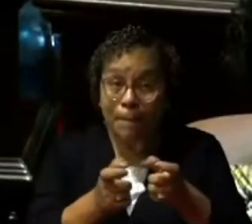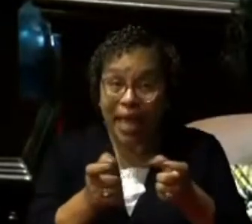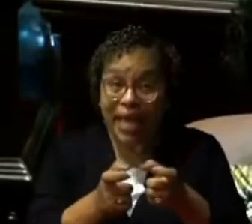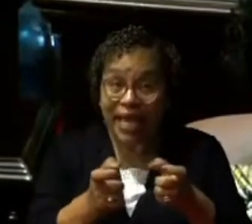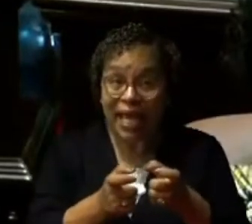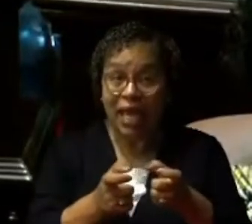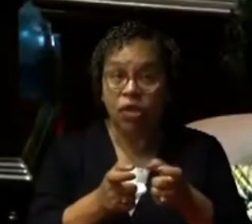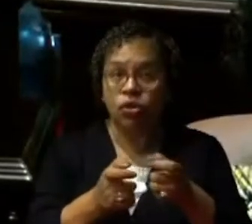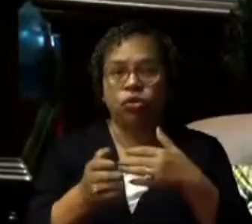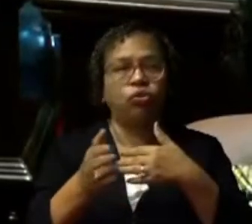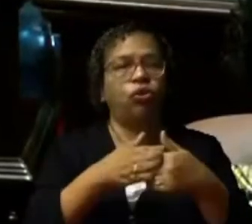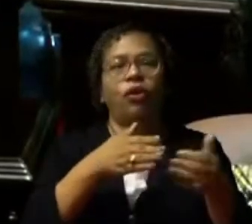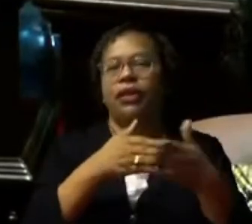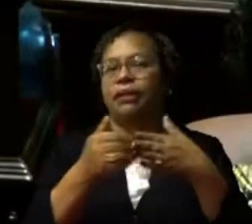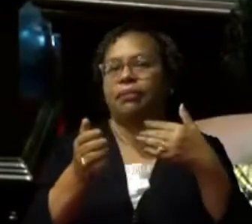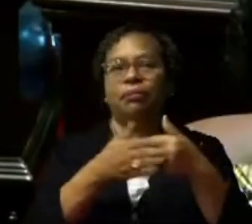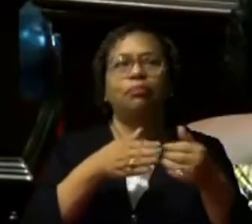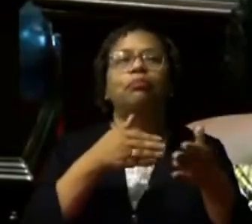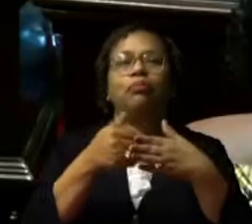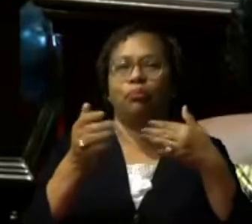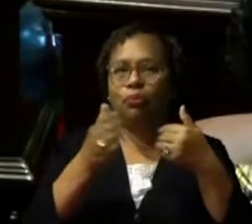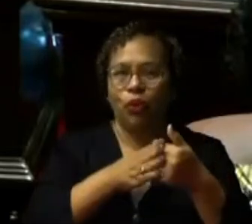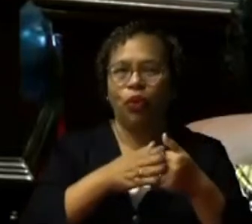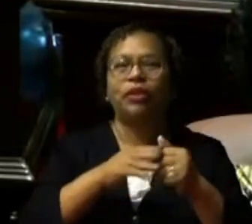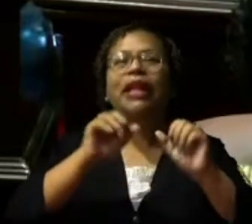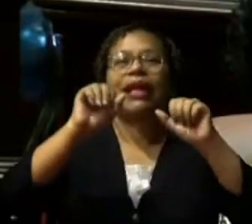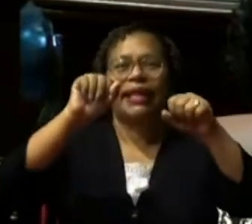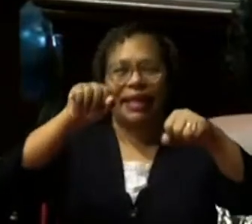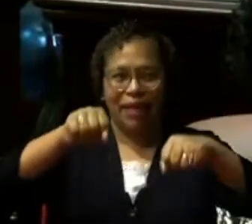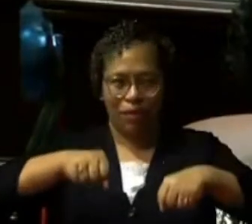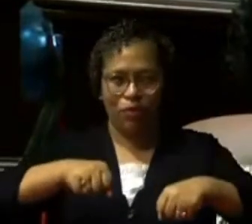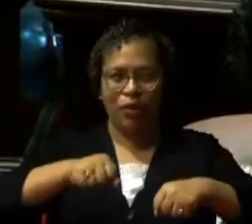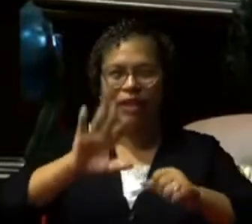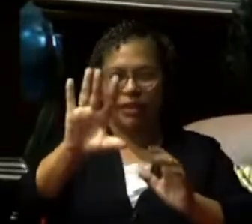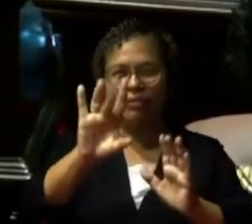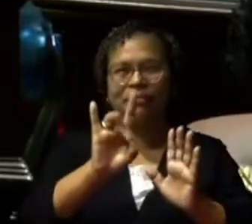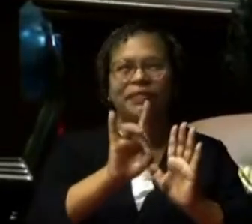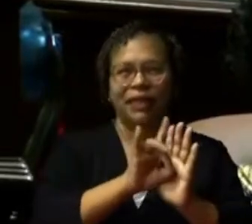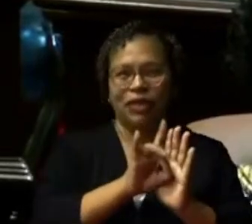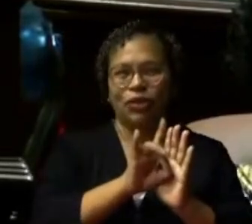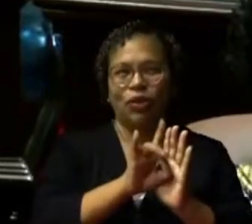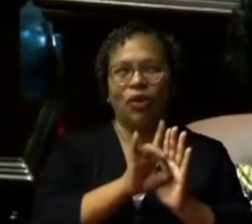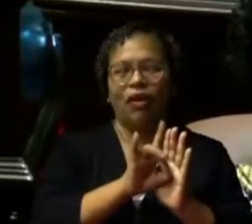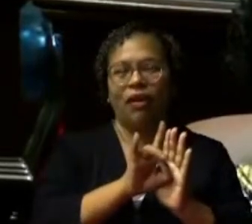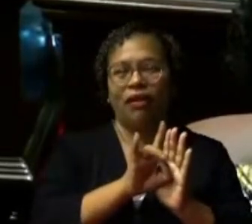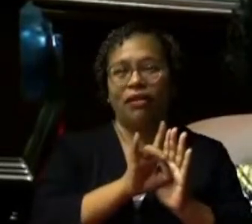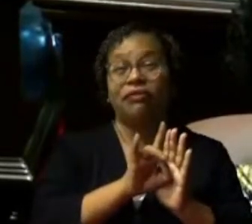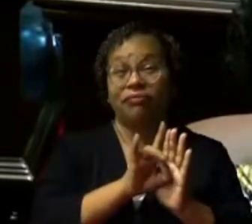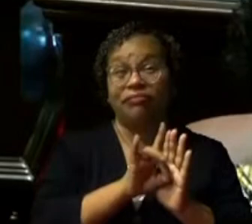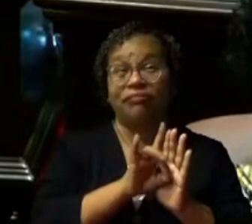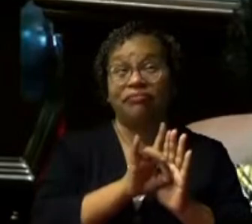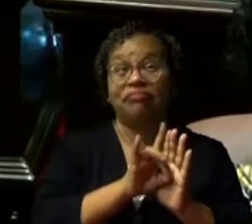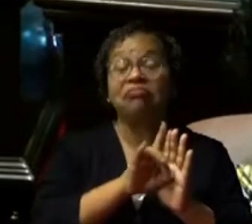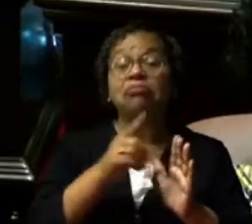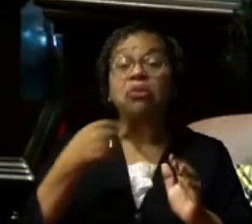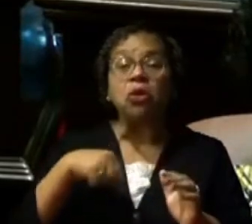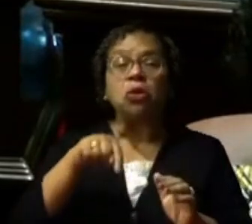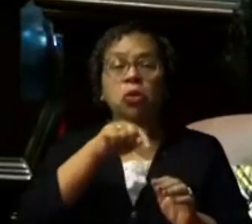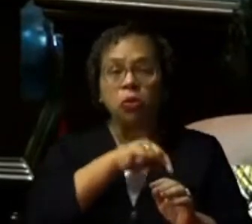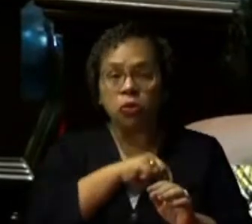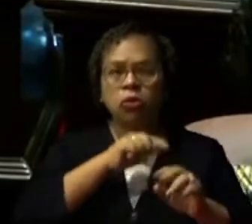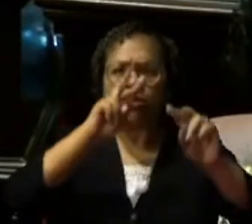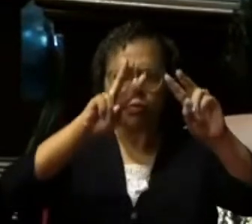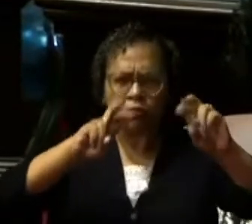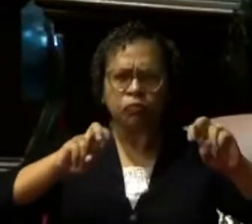proporción similar de escaños de representación congresual. Y ese análisis lo hemos hecho y con mucho gusto nos